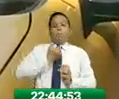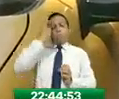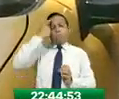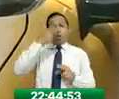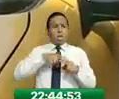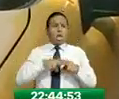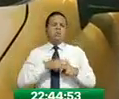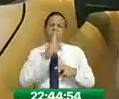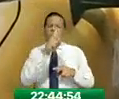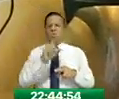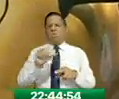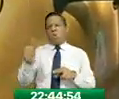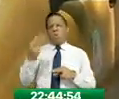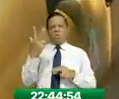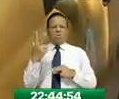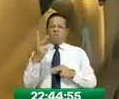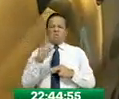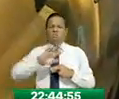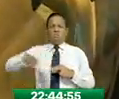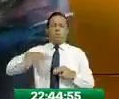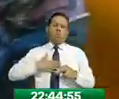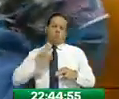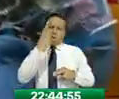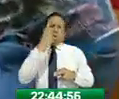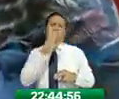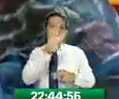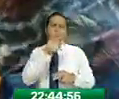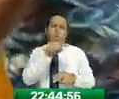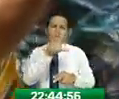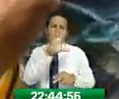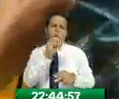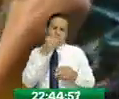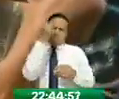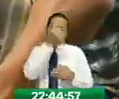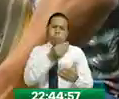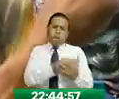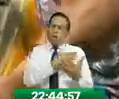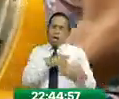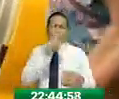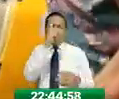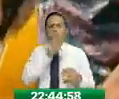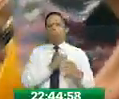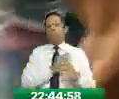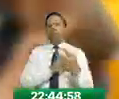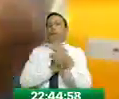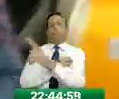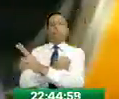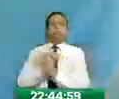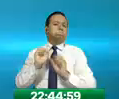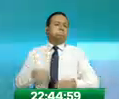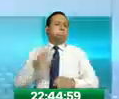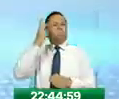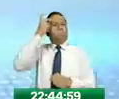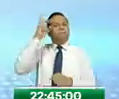unidad, pagando el valor completo. Informó José Morales.